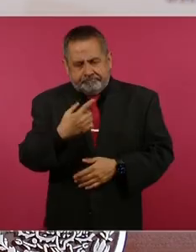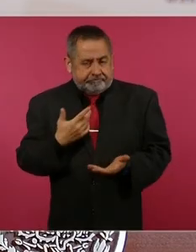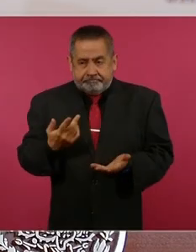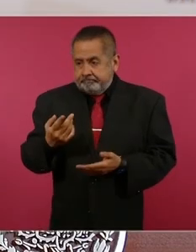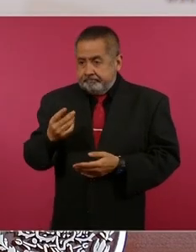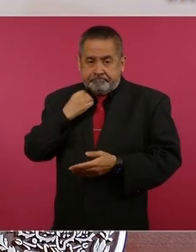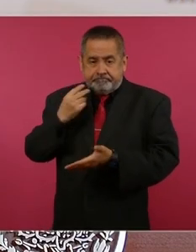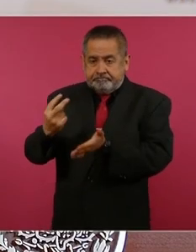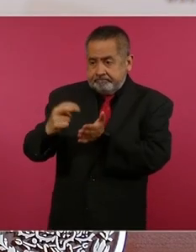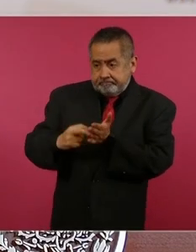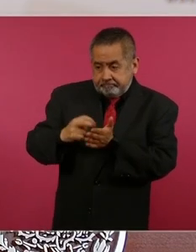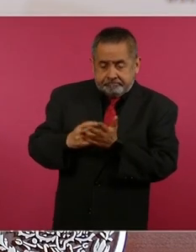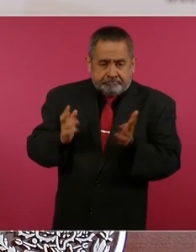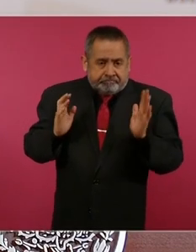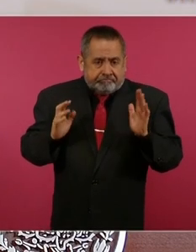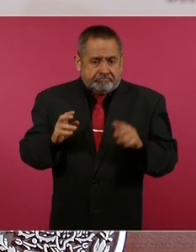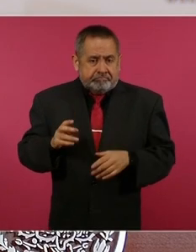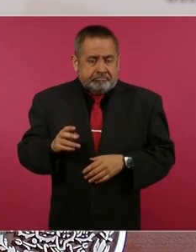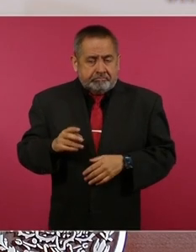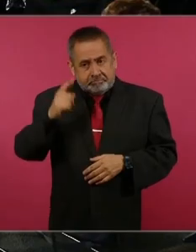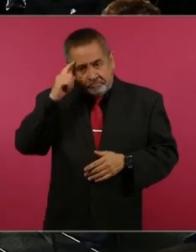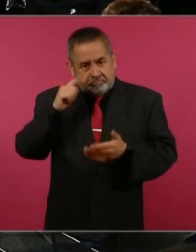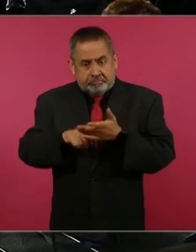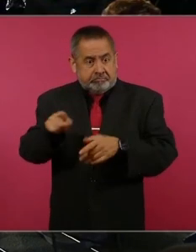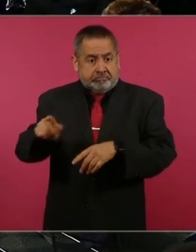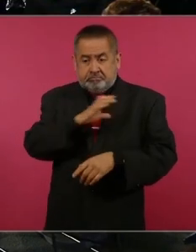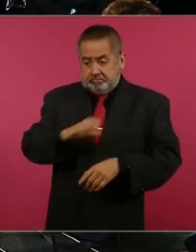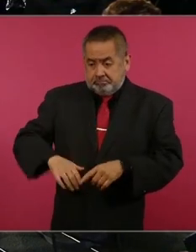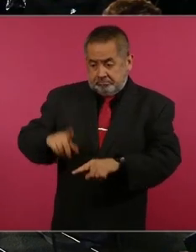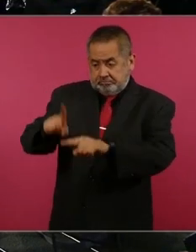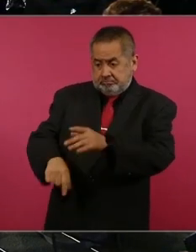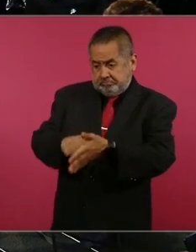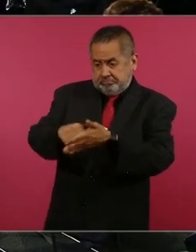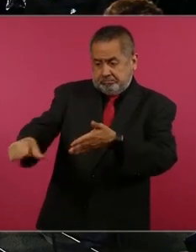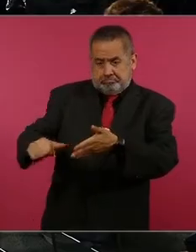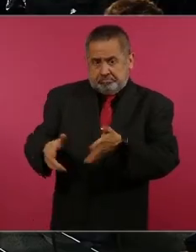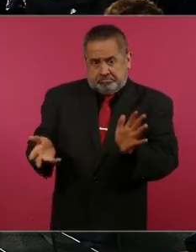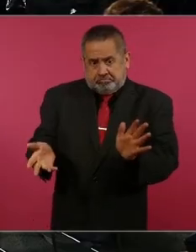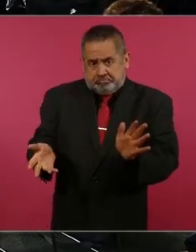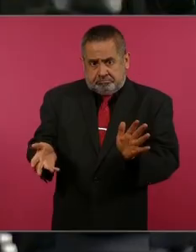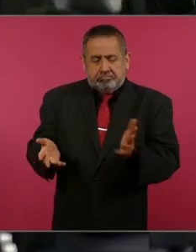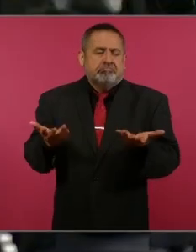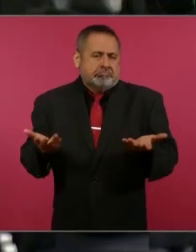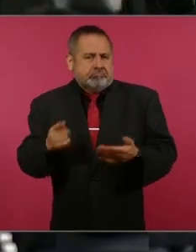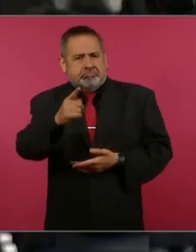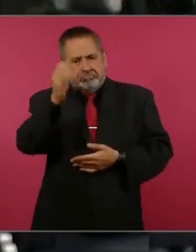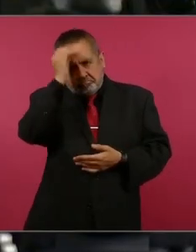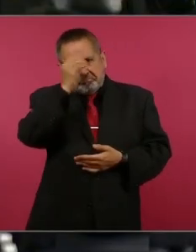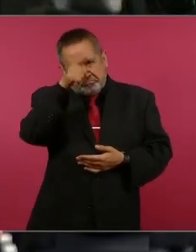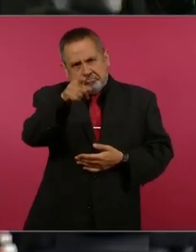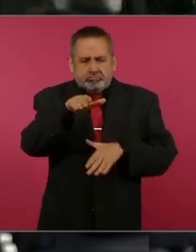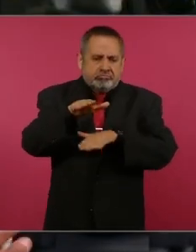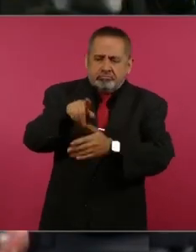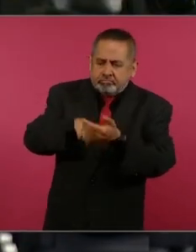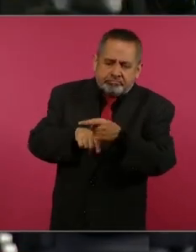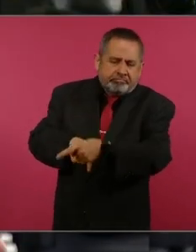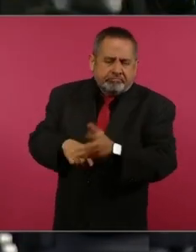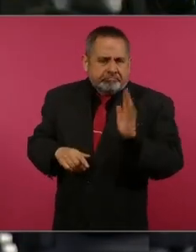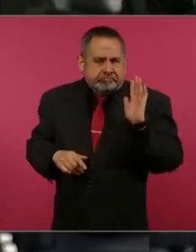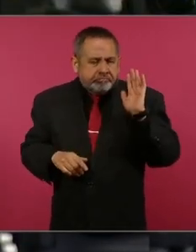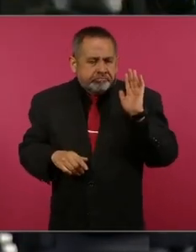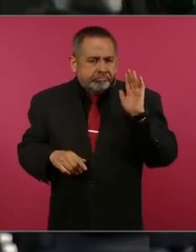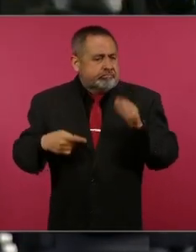la abogada, la secretaria de Gobernación, pero reitero, creo que si ya está anulada la candidatura, nada más conocer su postura al respecto de esta